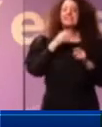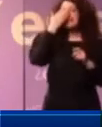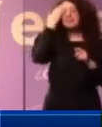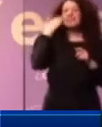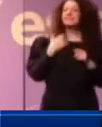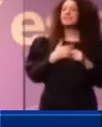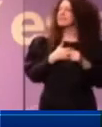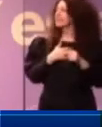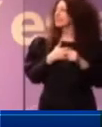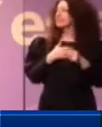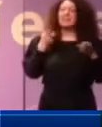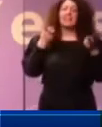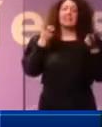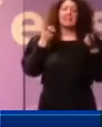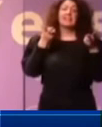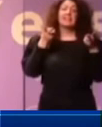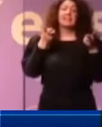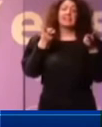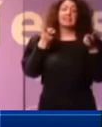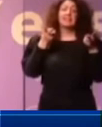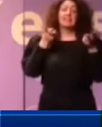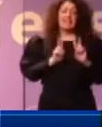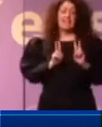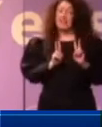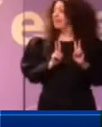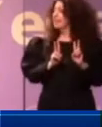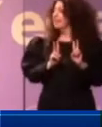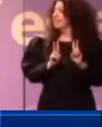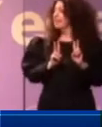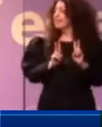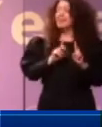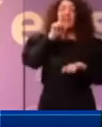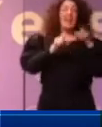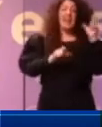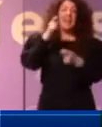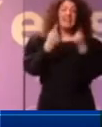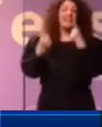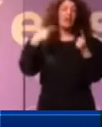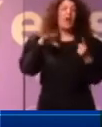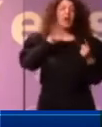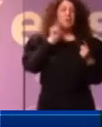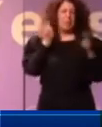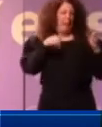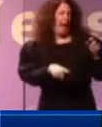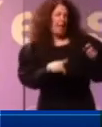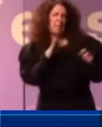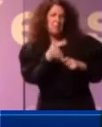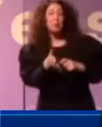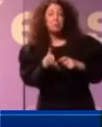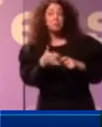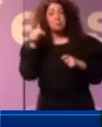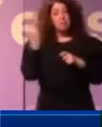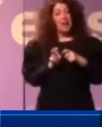erudita, esta jurista de reconocido prestigio que probablemente de seguir así llegará a ser jueza del Tribunal Constitucional porque